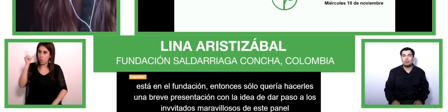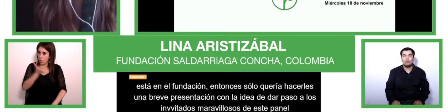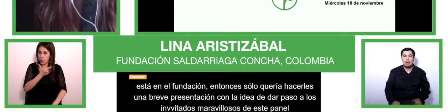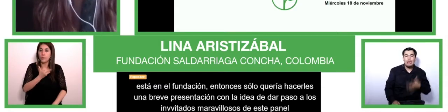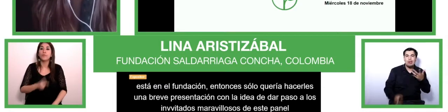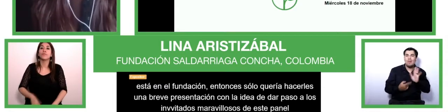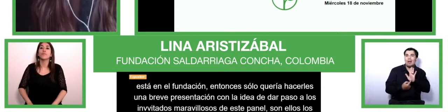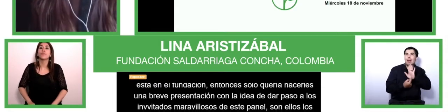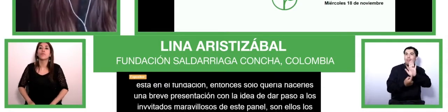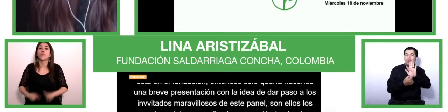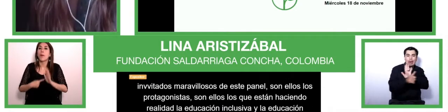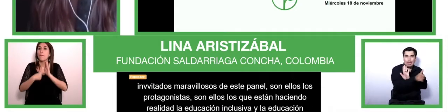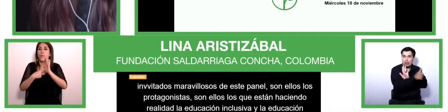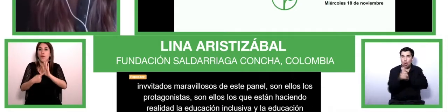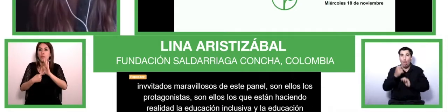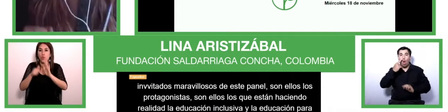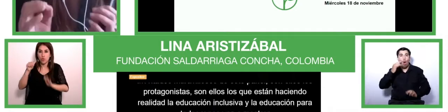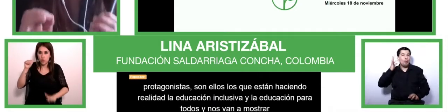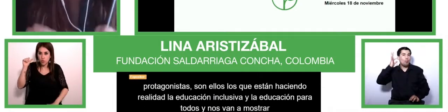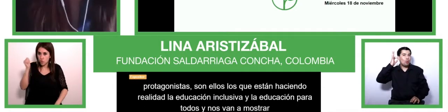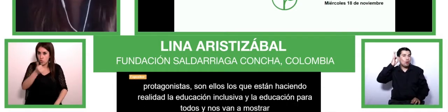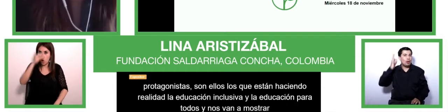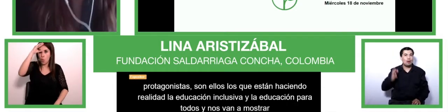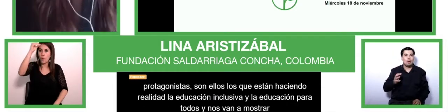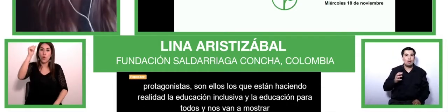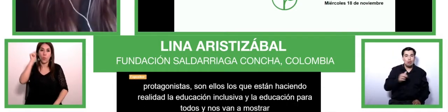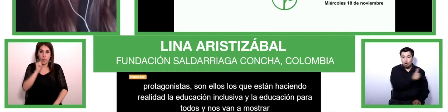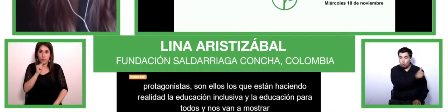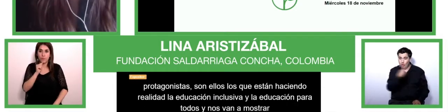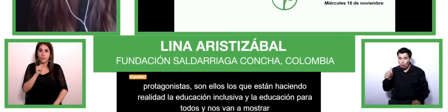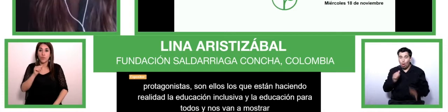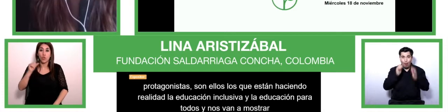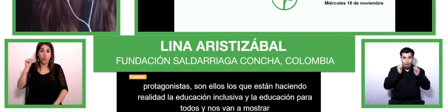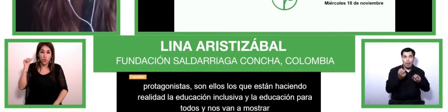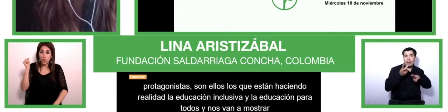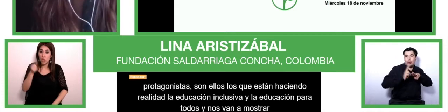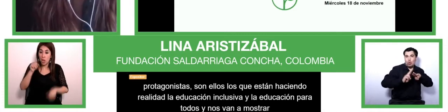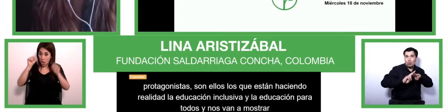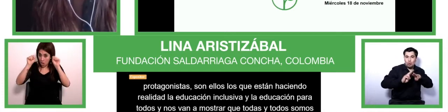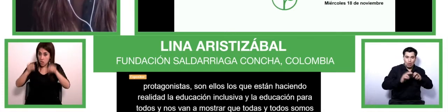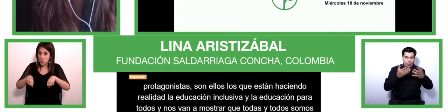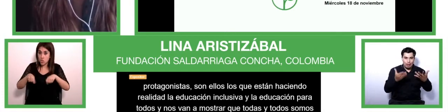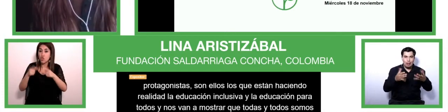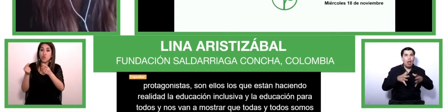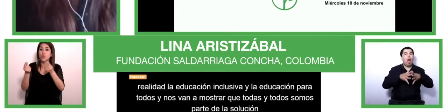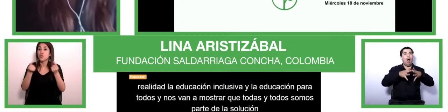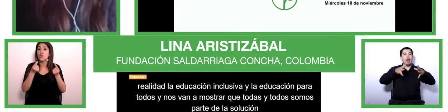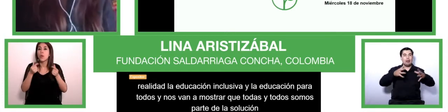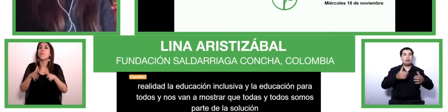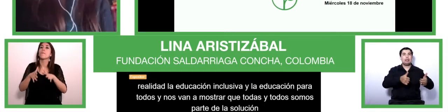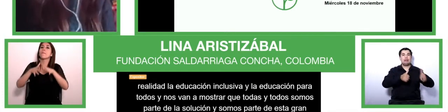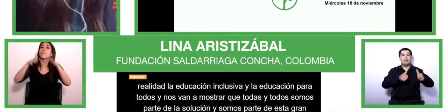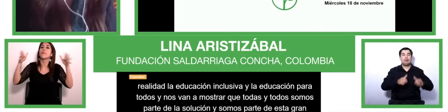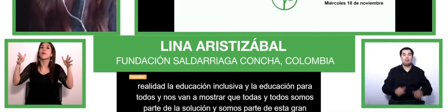todos y nos van a mostrar que todas y todos somos parte de la solución y somos parte de esta gran